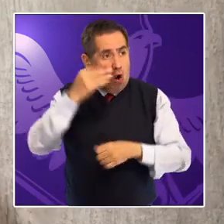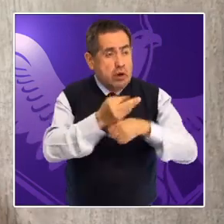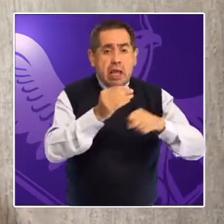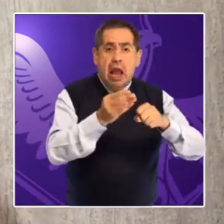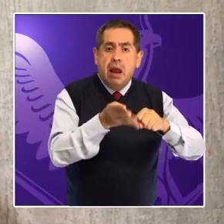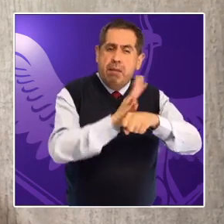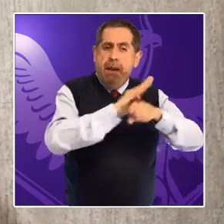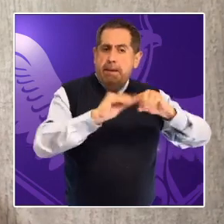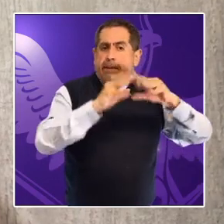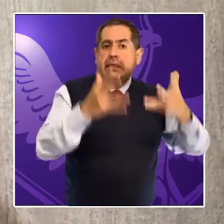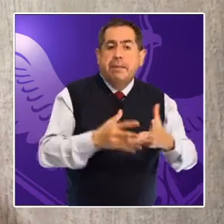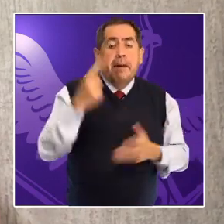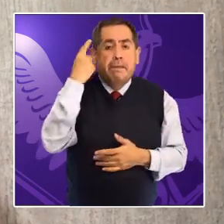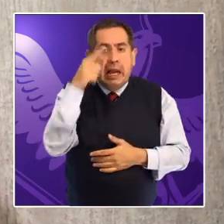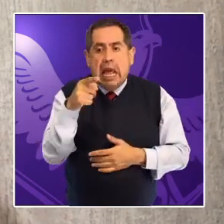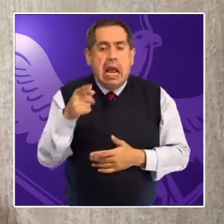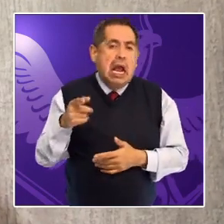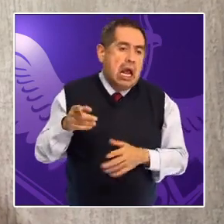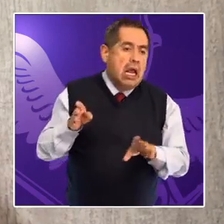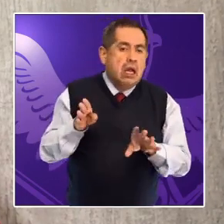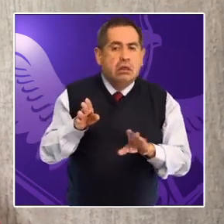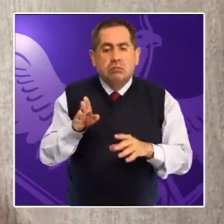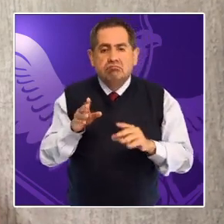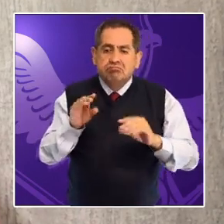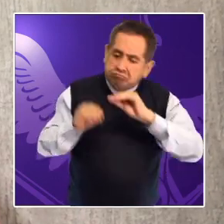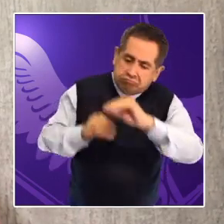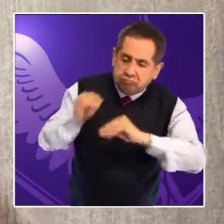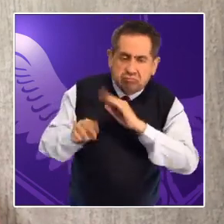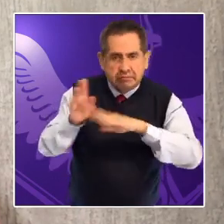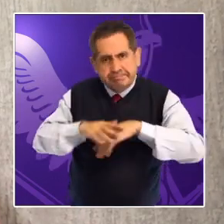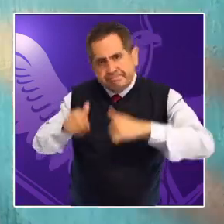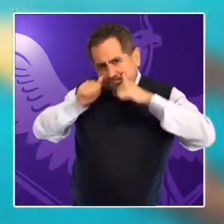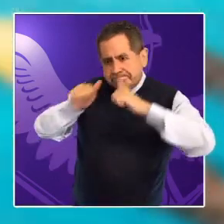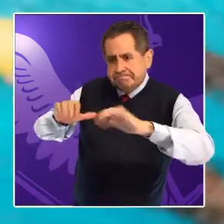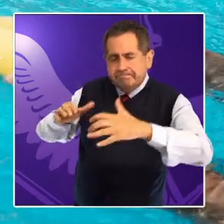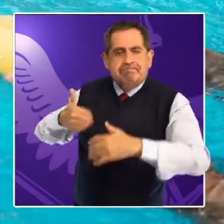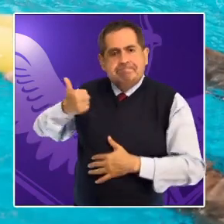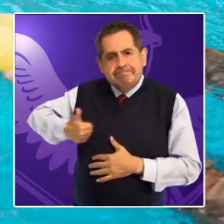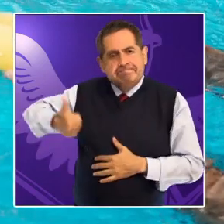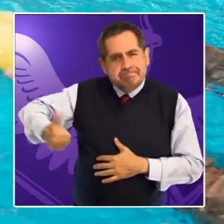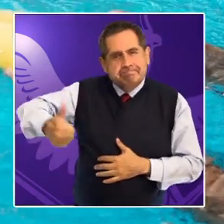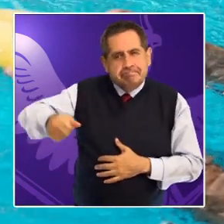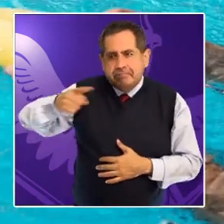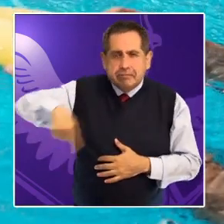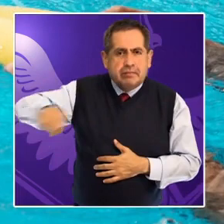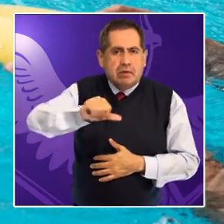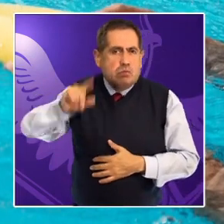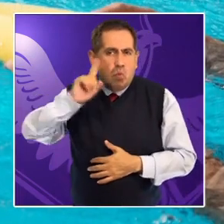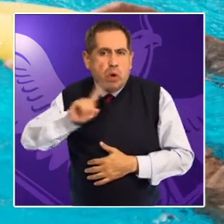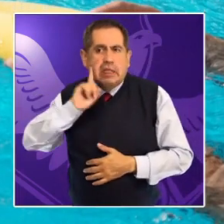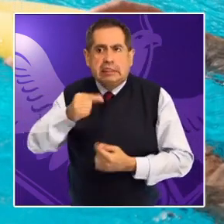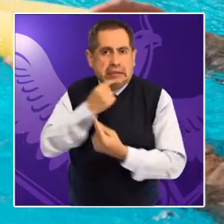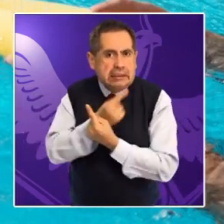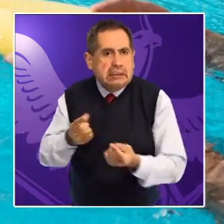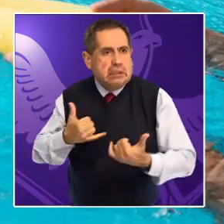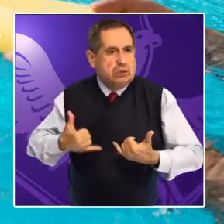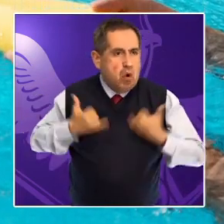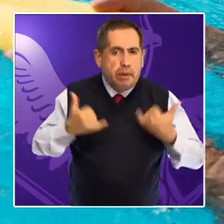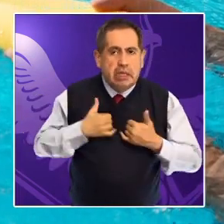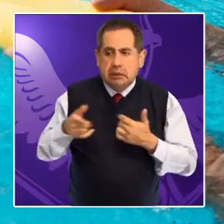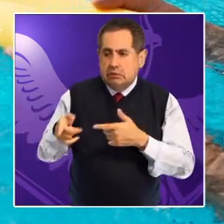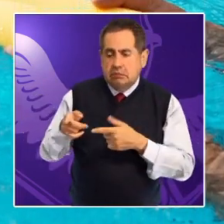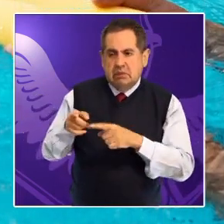para crear lo necesario para la debida atención de cada una de estas mujeres, niñas, adolescentes con